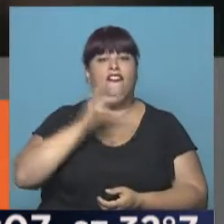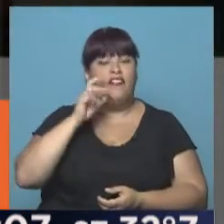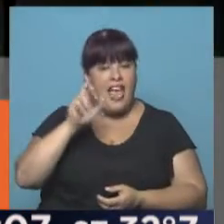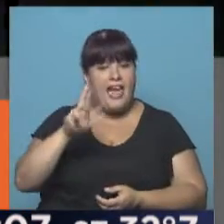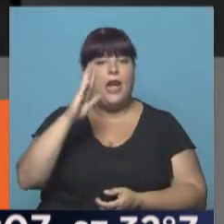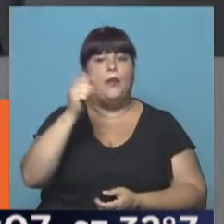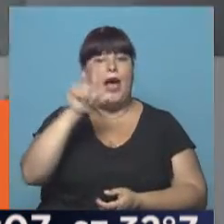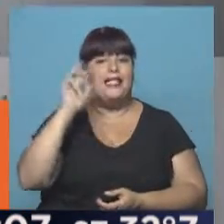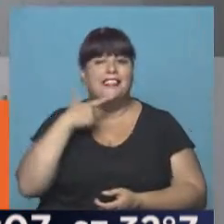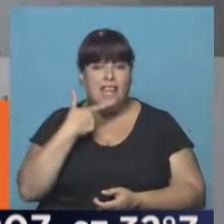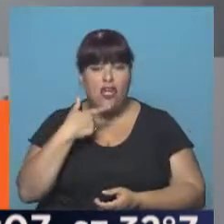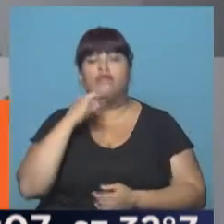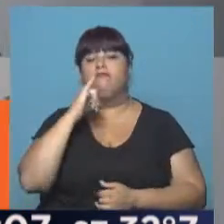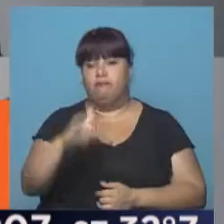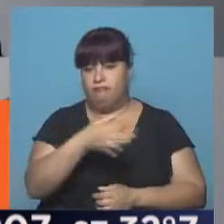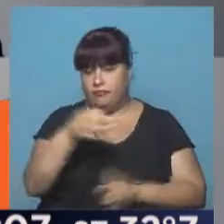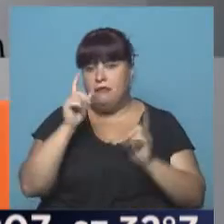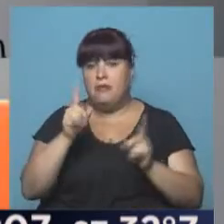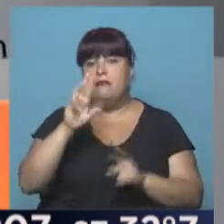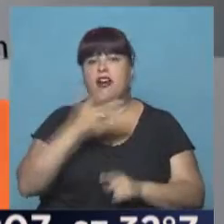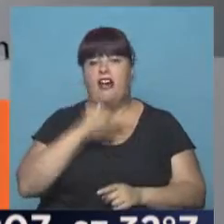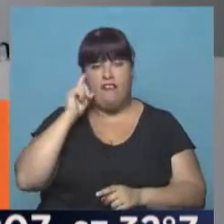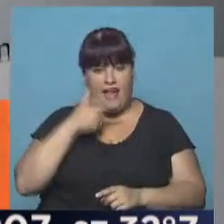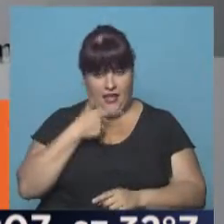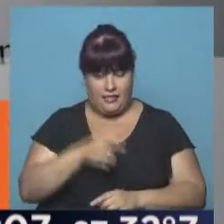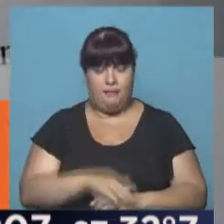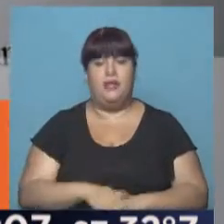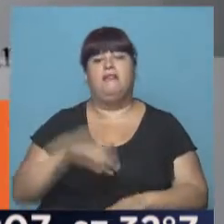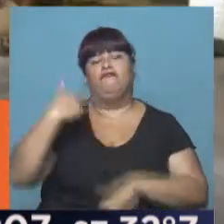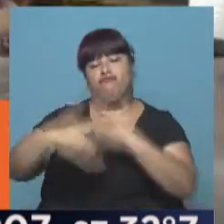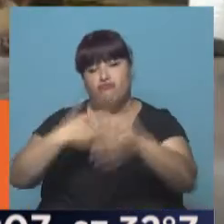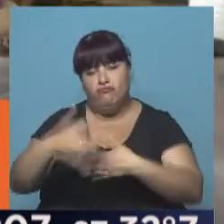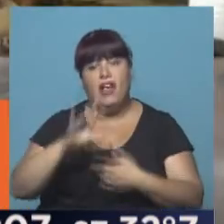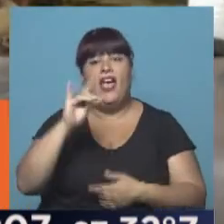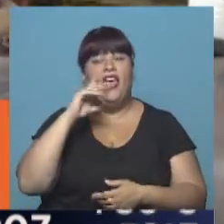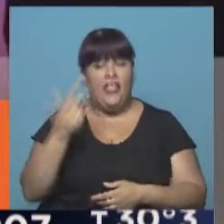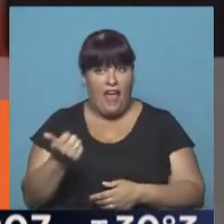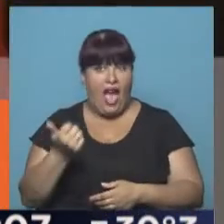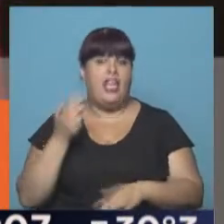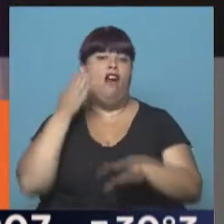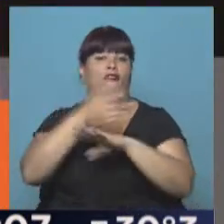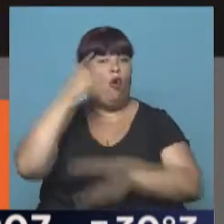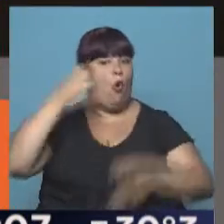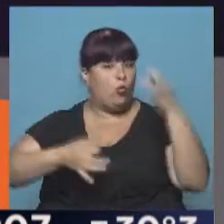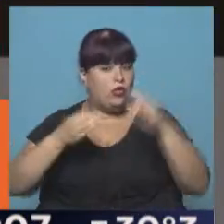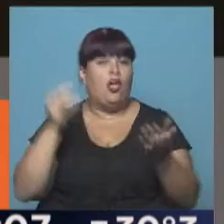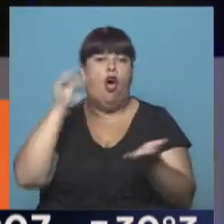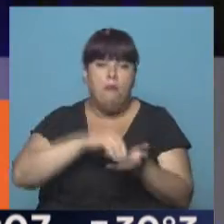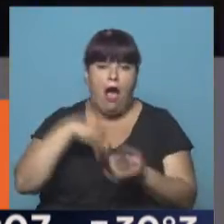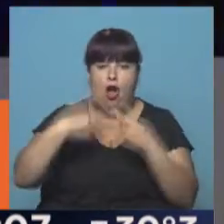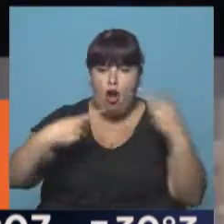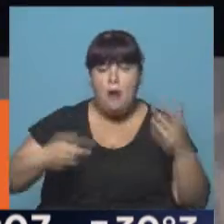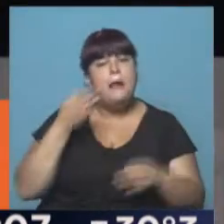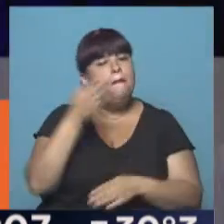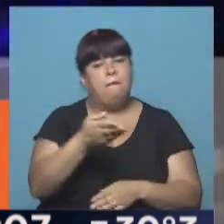Jorge Ballesteros confirmaron lo dicho por Rafecas. Más tarde, la DAIA se presentó ante la justicia con nuevos hechos y